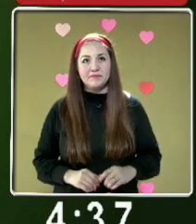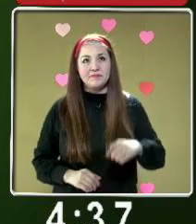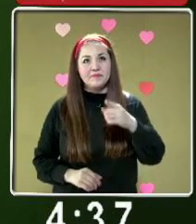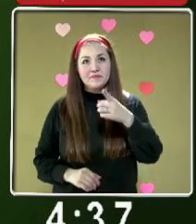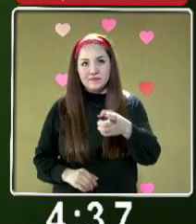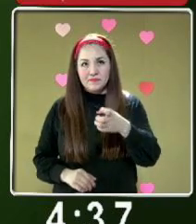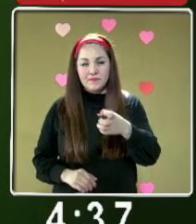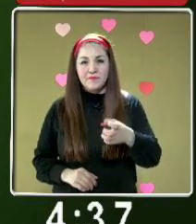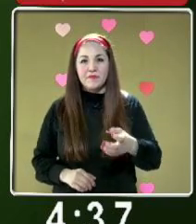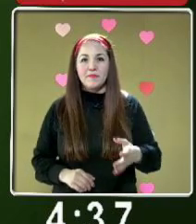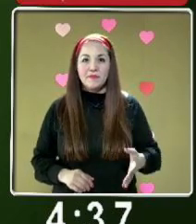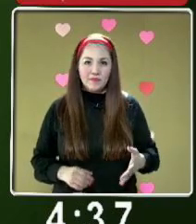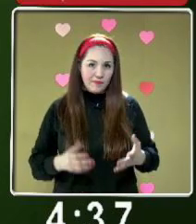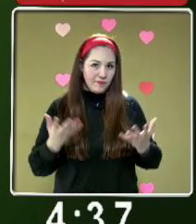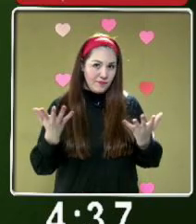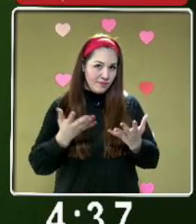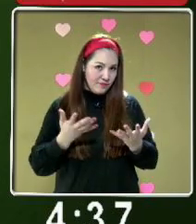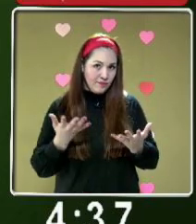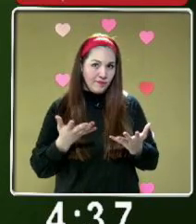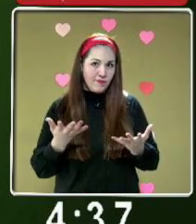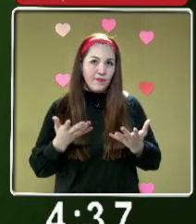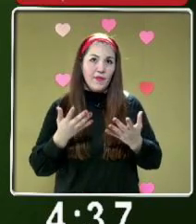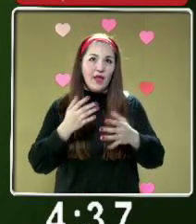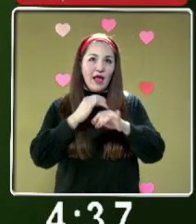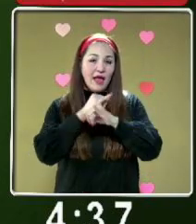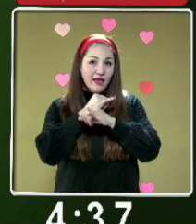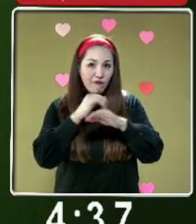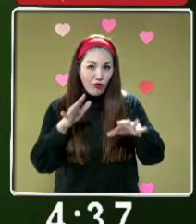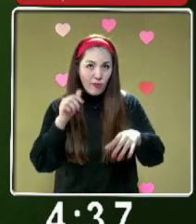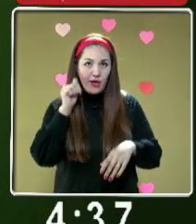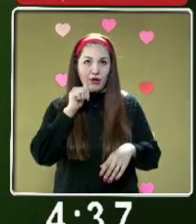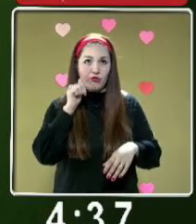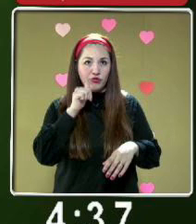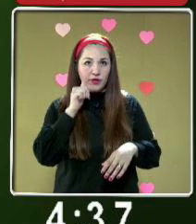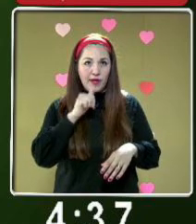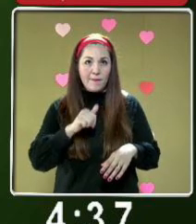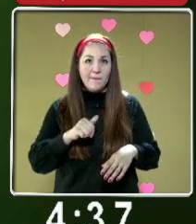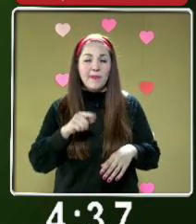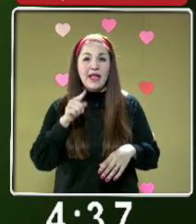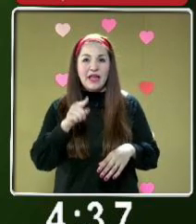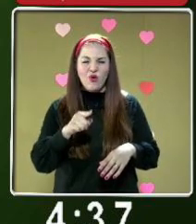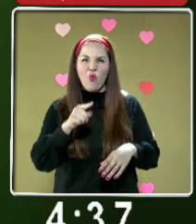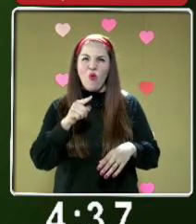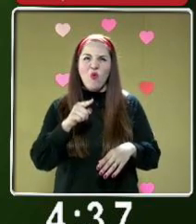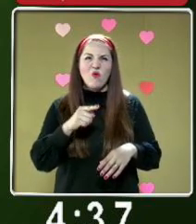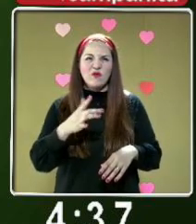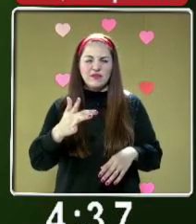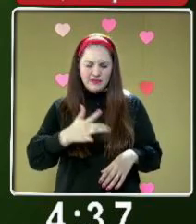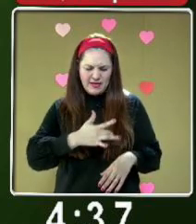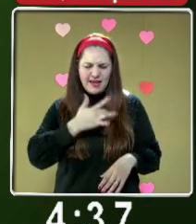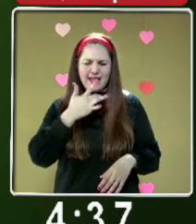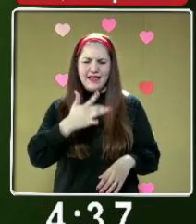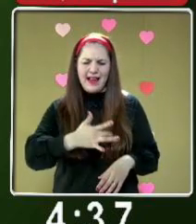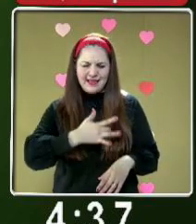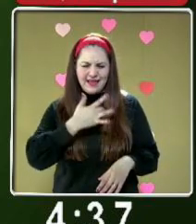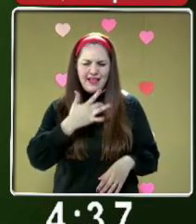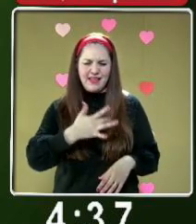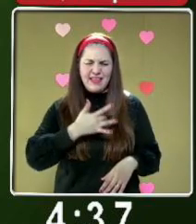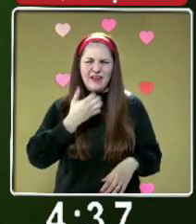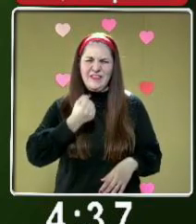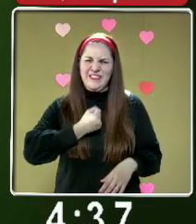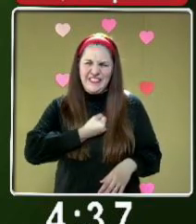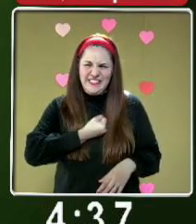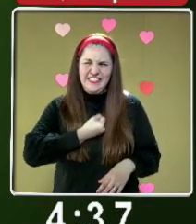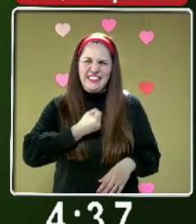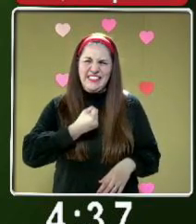a reconocer el enojo y a transformarlo. No se trata de que te aferres a él, que lo sientas y lo sientas y lo sientas,